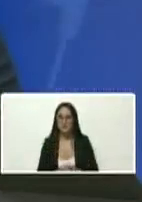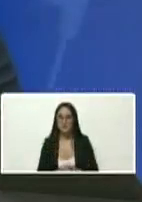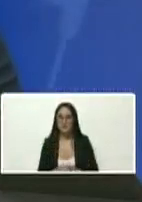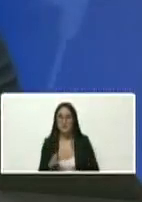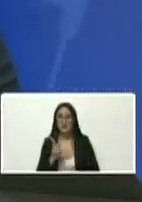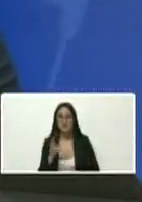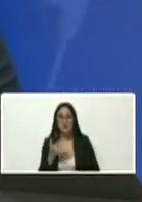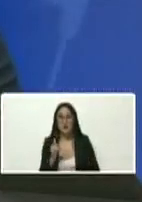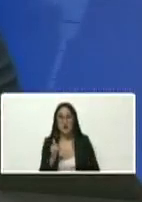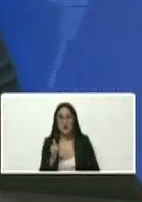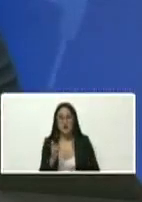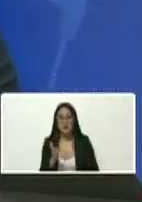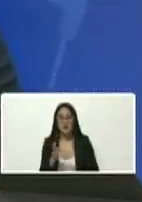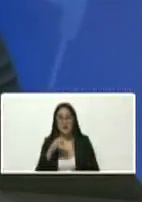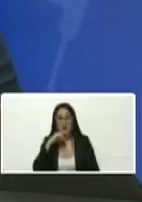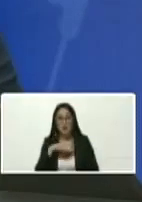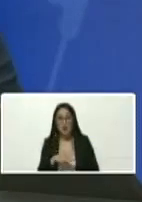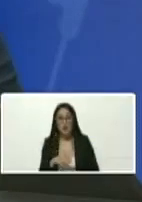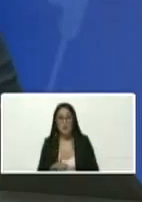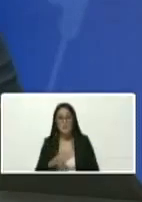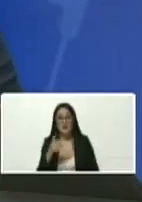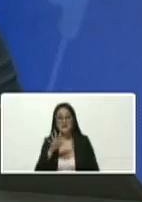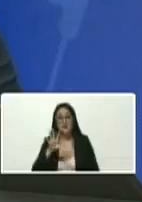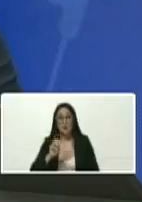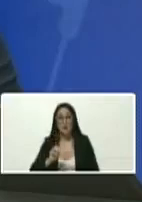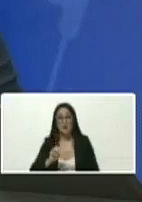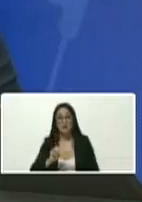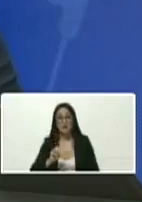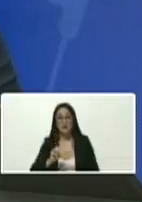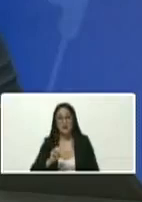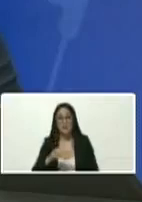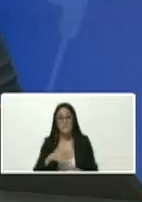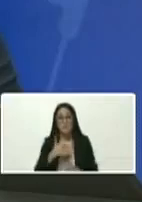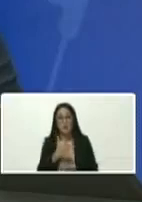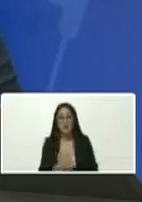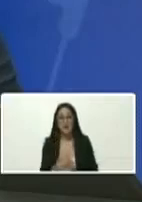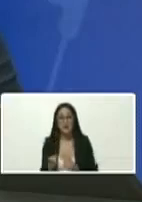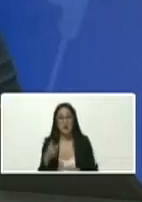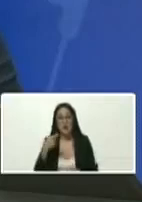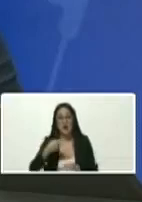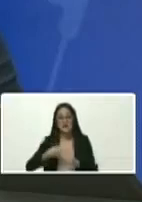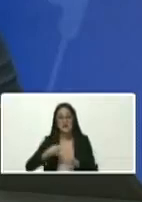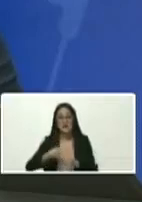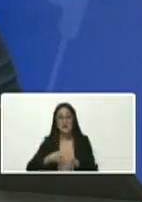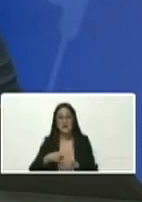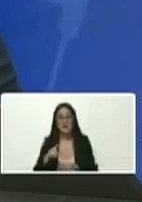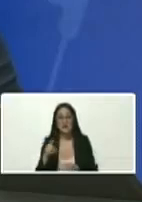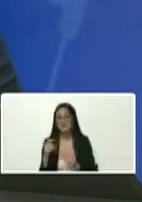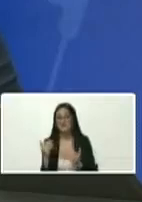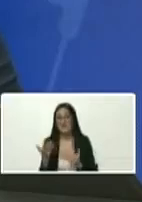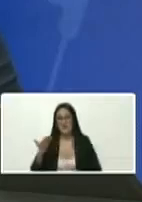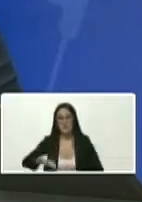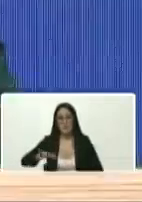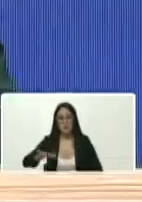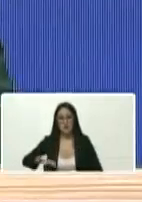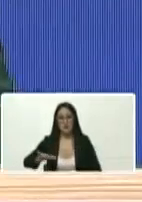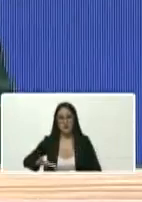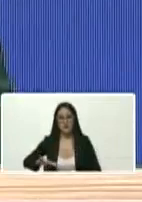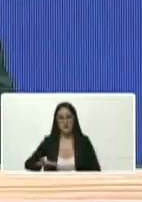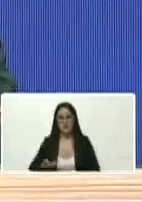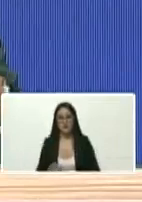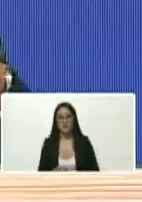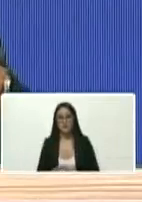Venezuela tiene un portafolio de más de 50 proyectos gasíferos de primer nivel,